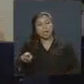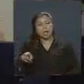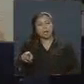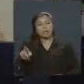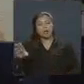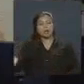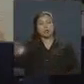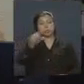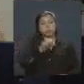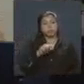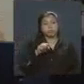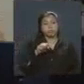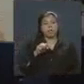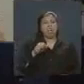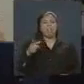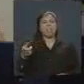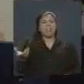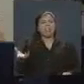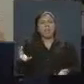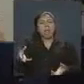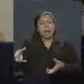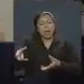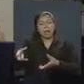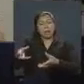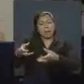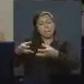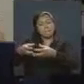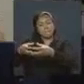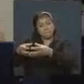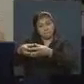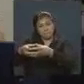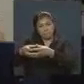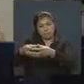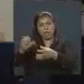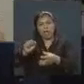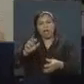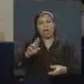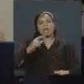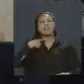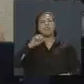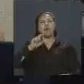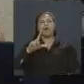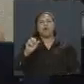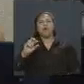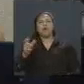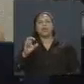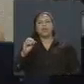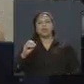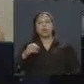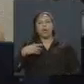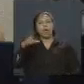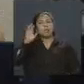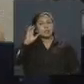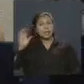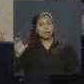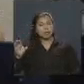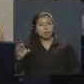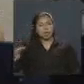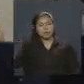rescate de lo que son estos restos arqueológicos. Y hasta este minuto se ha escuchado una serie de